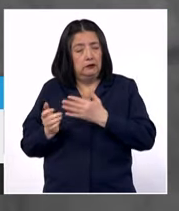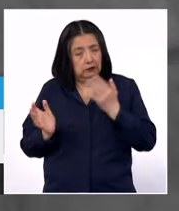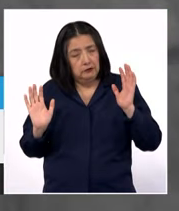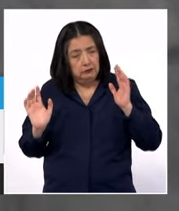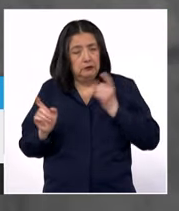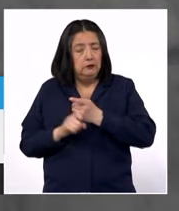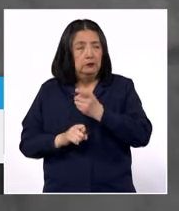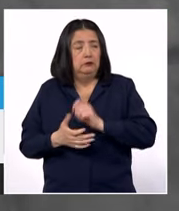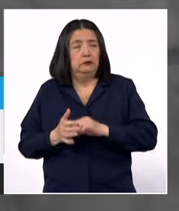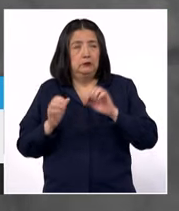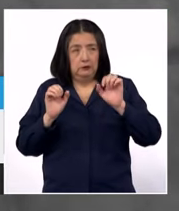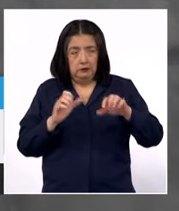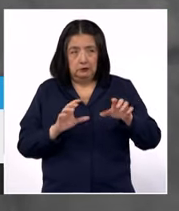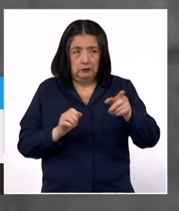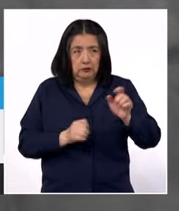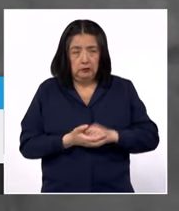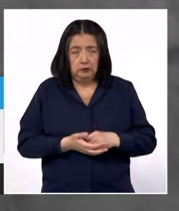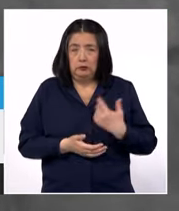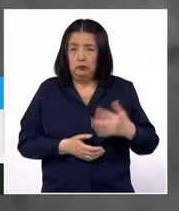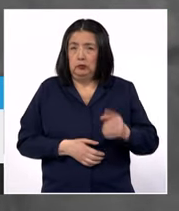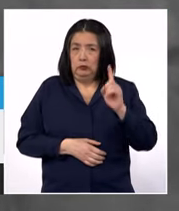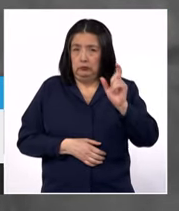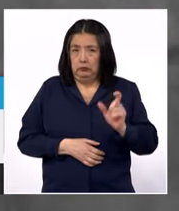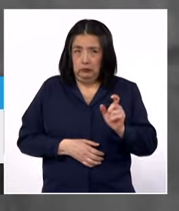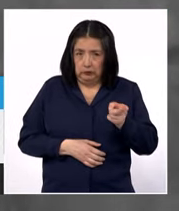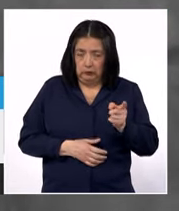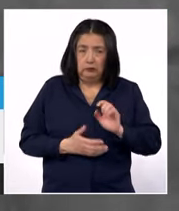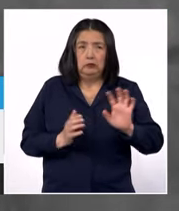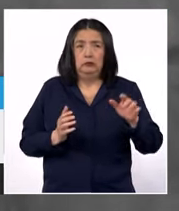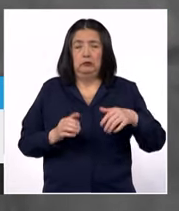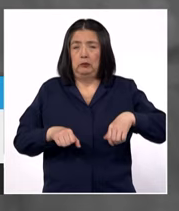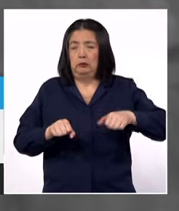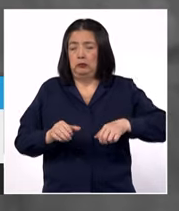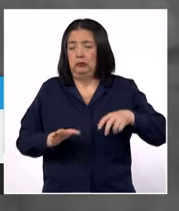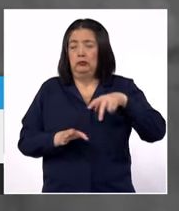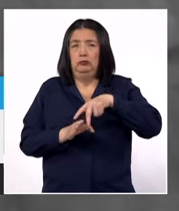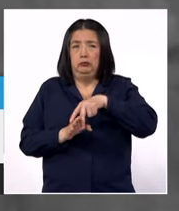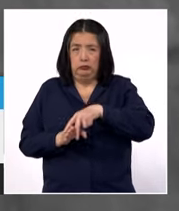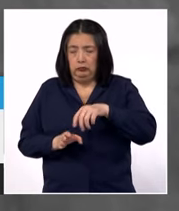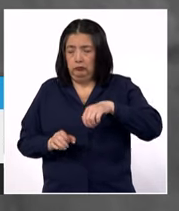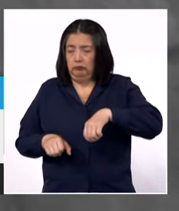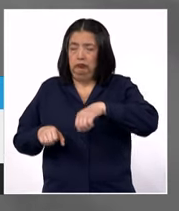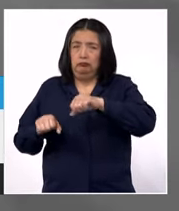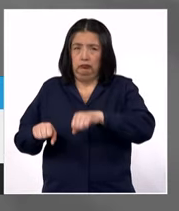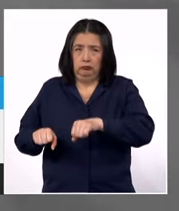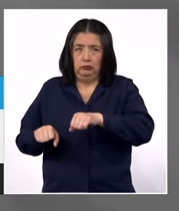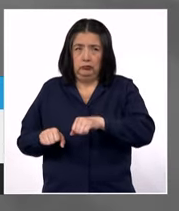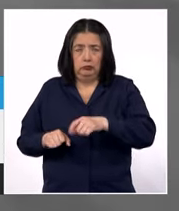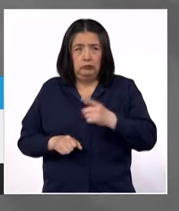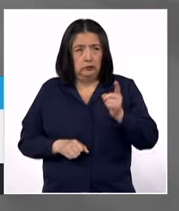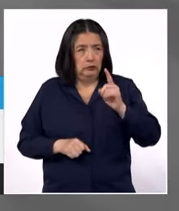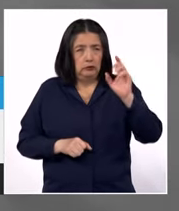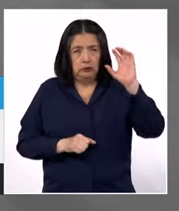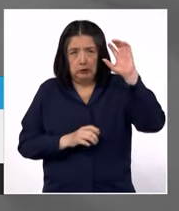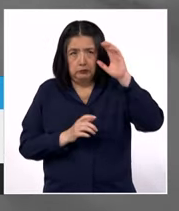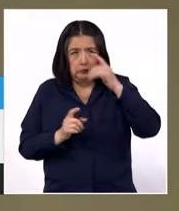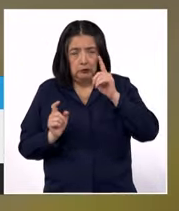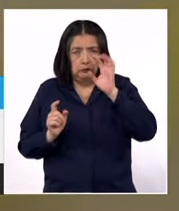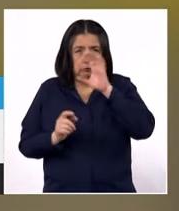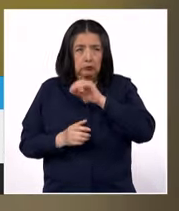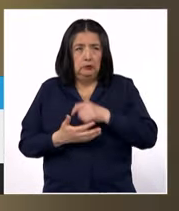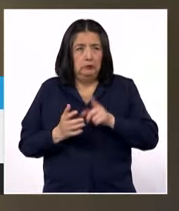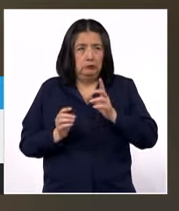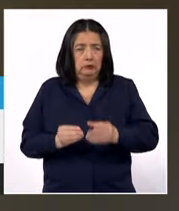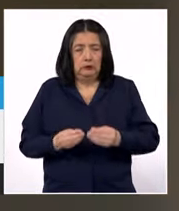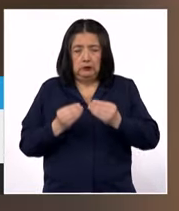Y así lo cumplieron. Uno de los extorsionadores llegó en una moto, se estacionó donde las cámaras de seguridad no lo podían ver